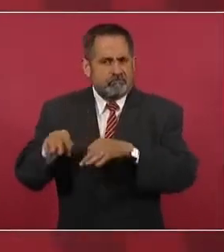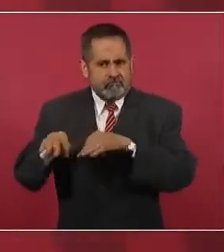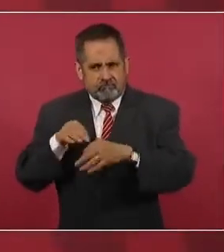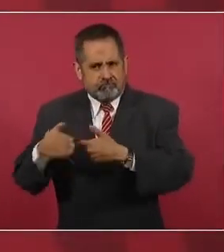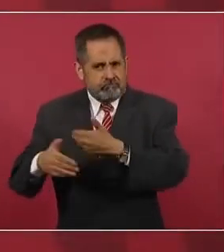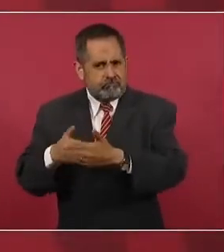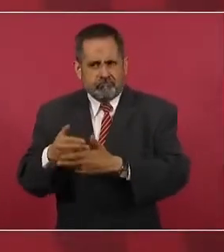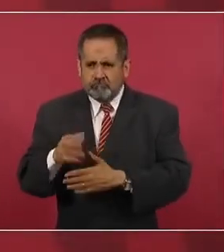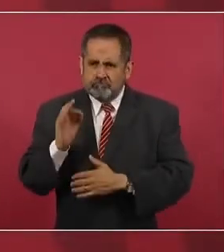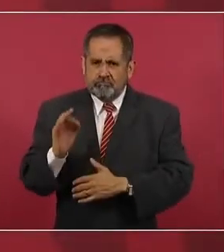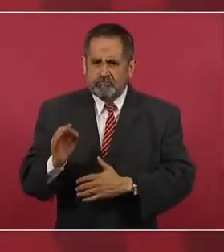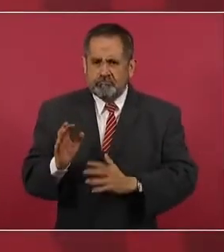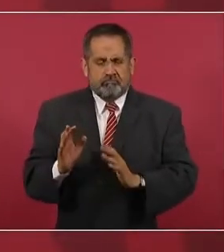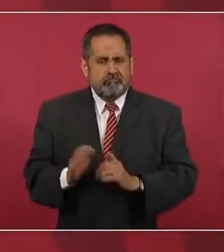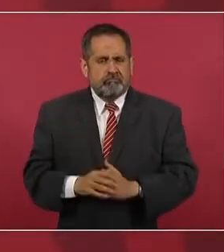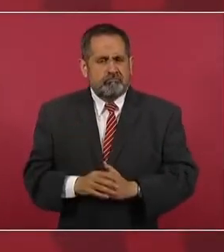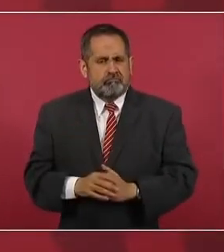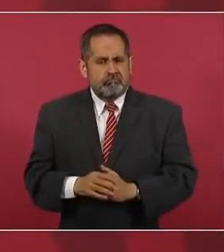trabajo,